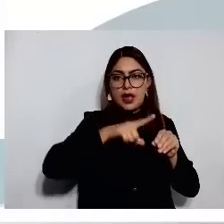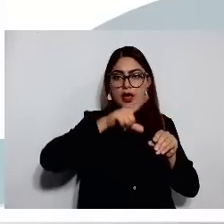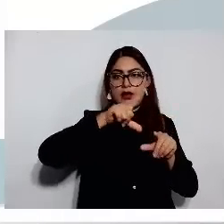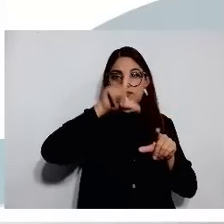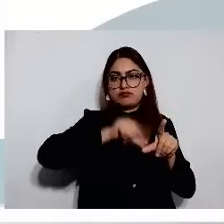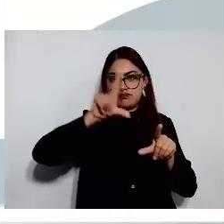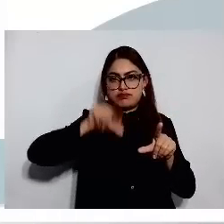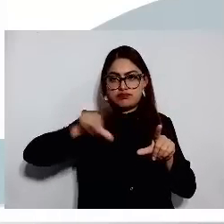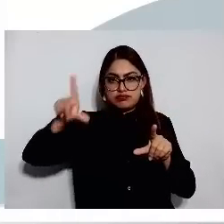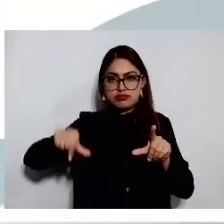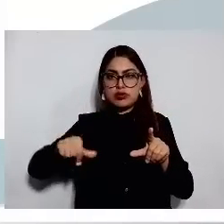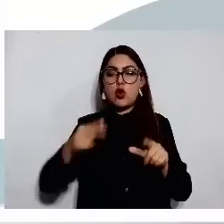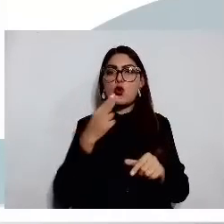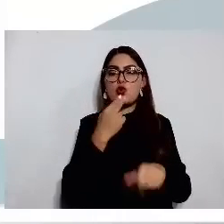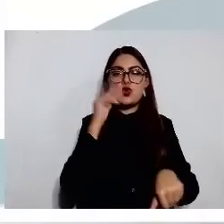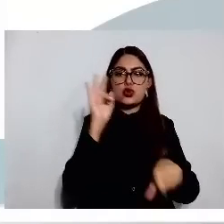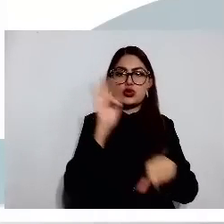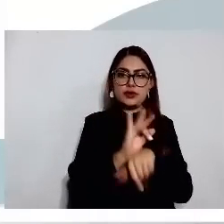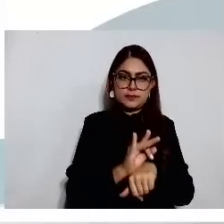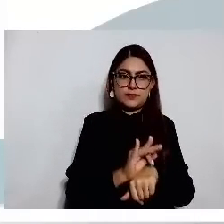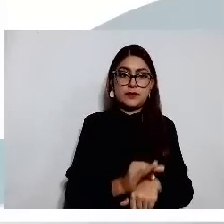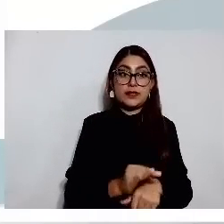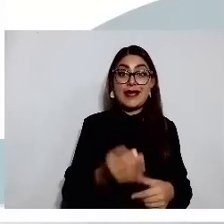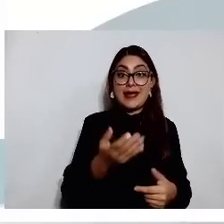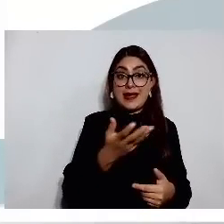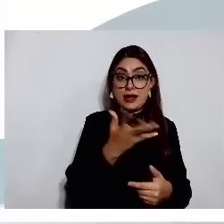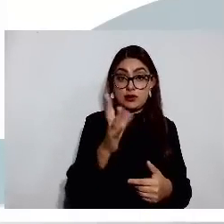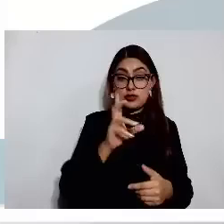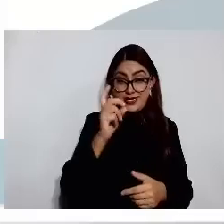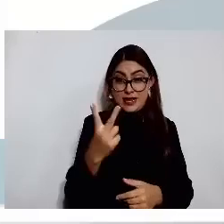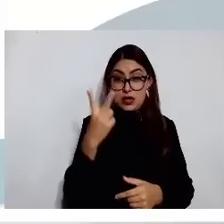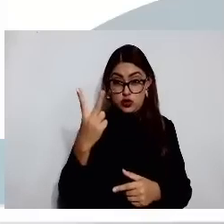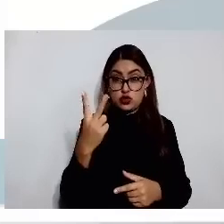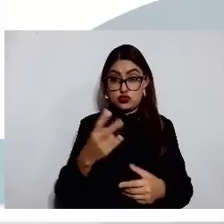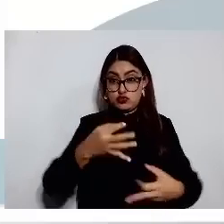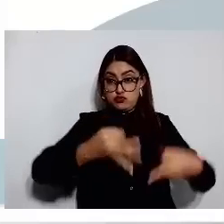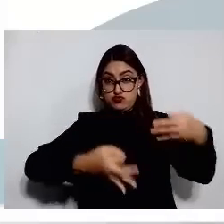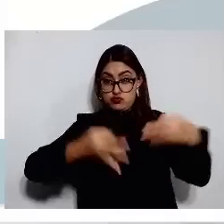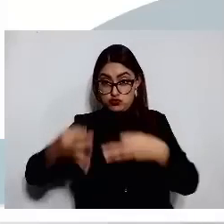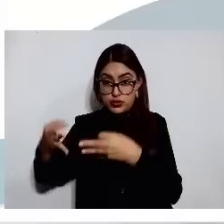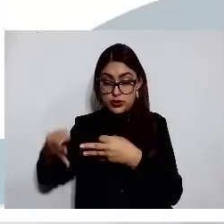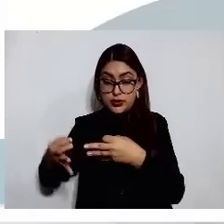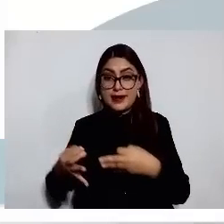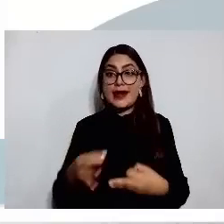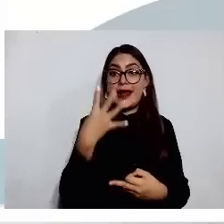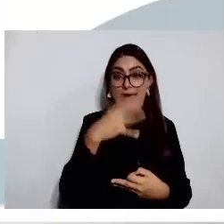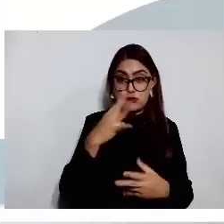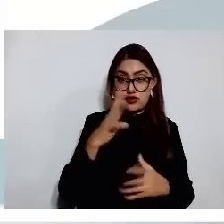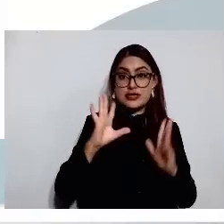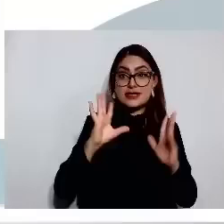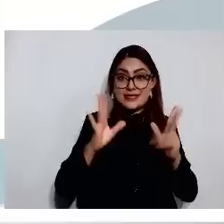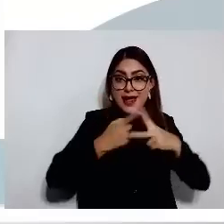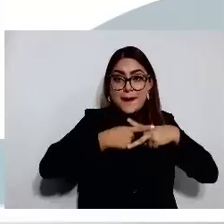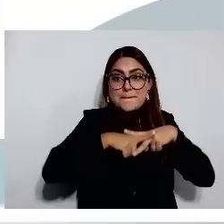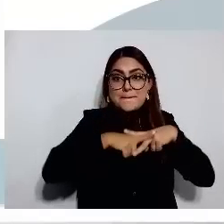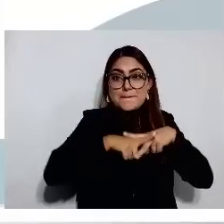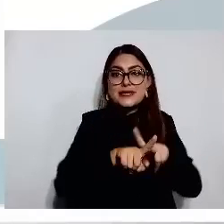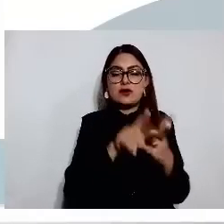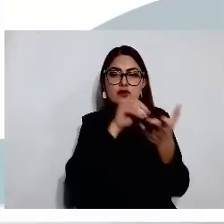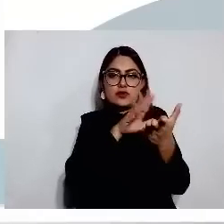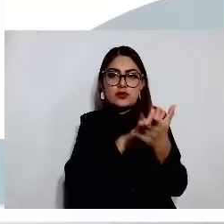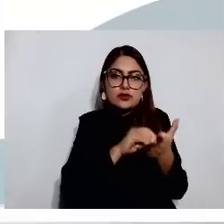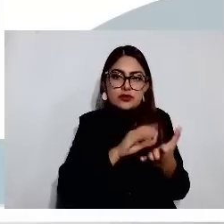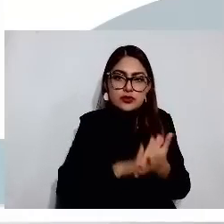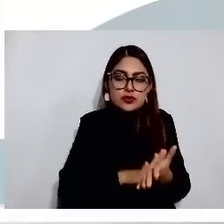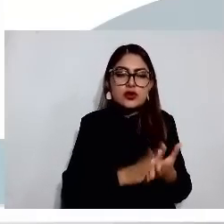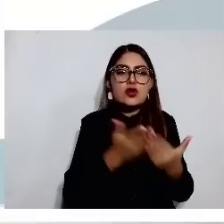14 de los 32 poderes judiciales ya están generando registros de las sentencias que dictan. Esto